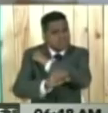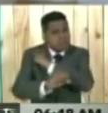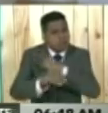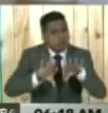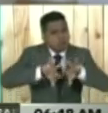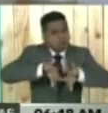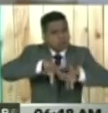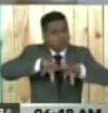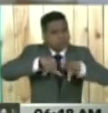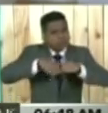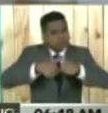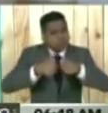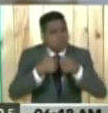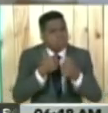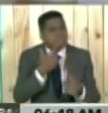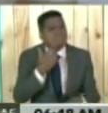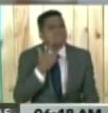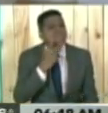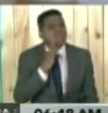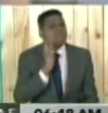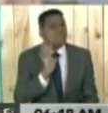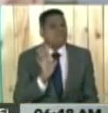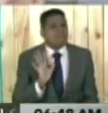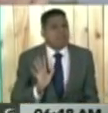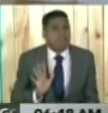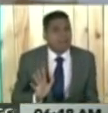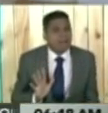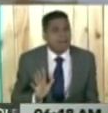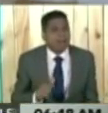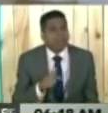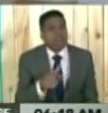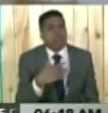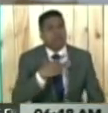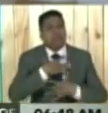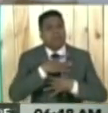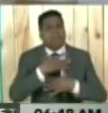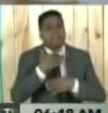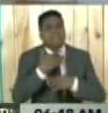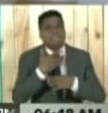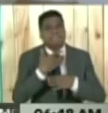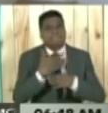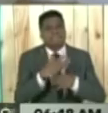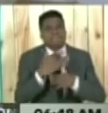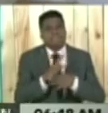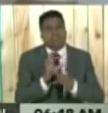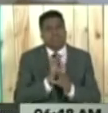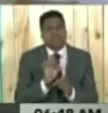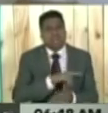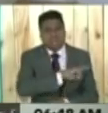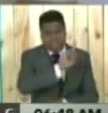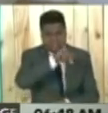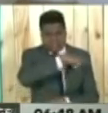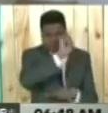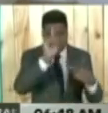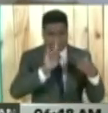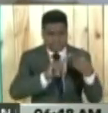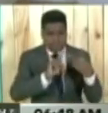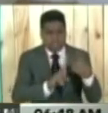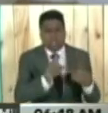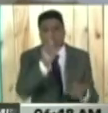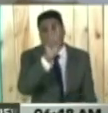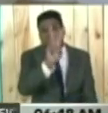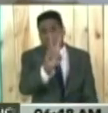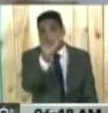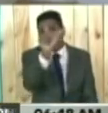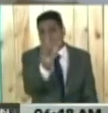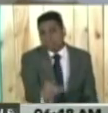corrupción. Entonces ya por ahí tú sacas, bueno, esto no les importa nada. Luego vienen dos miembros de esa derecha